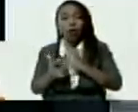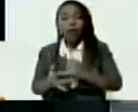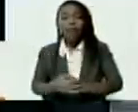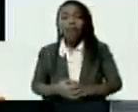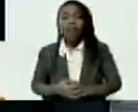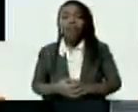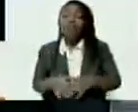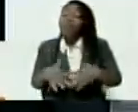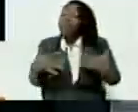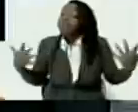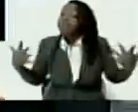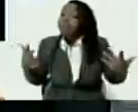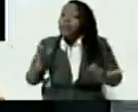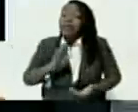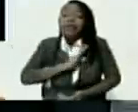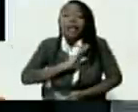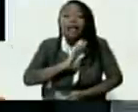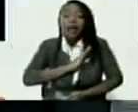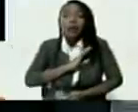que tenemos